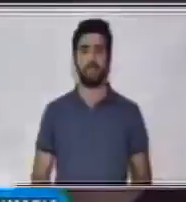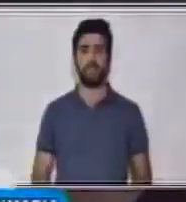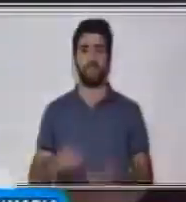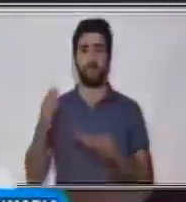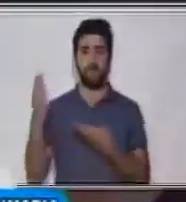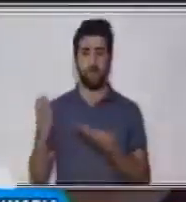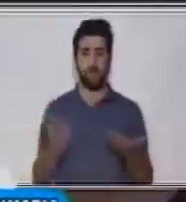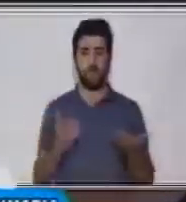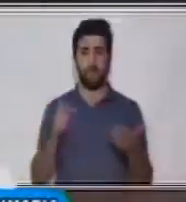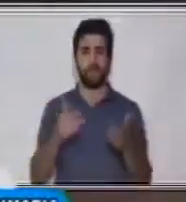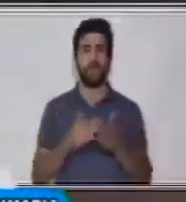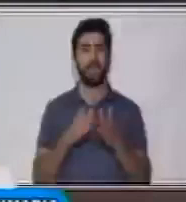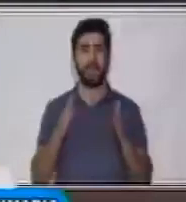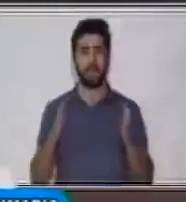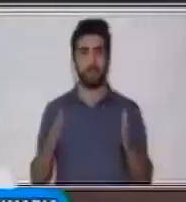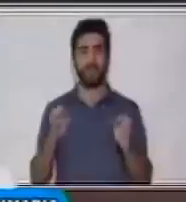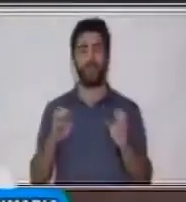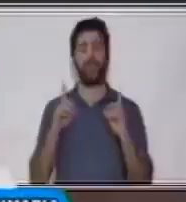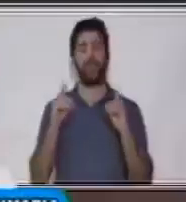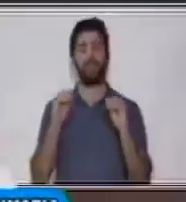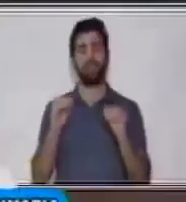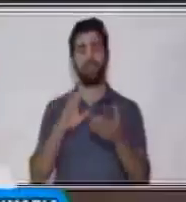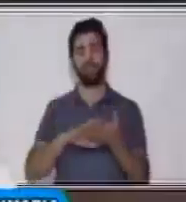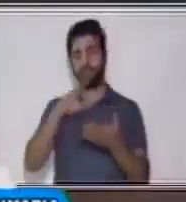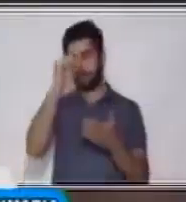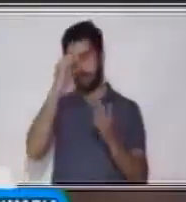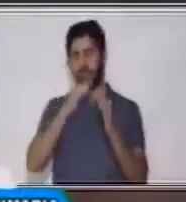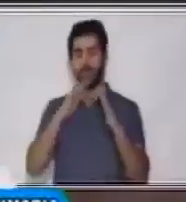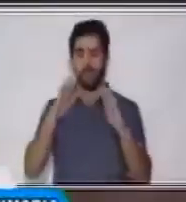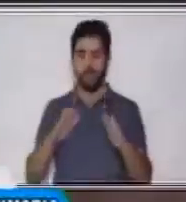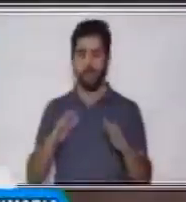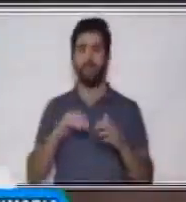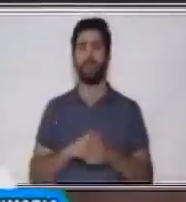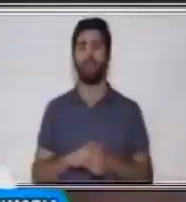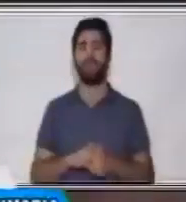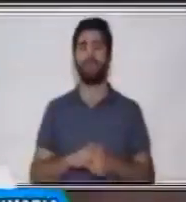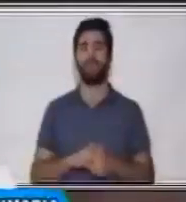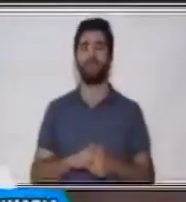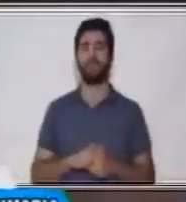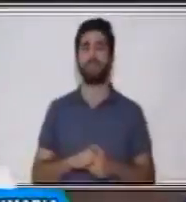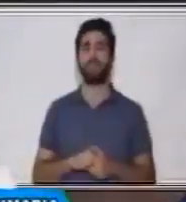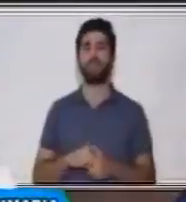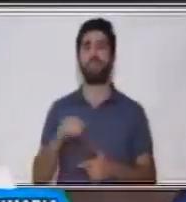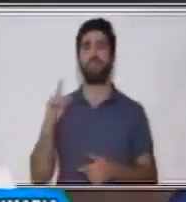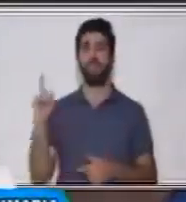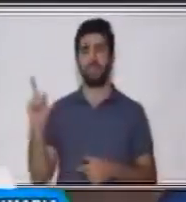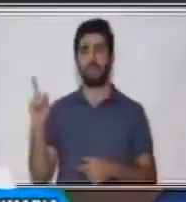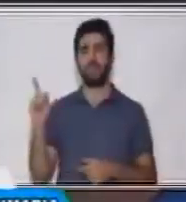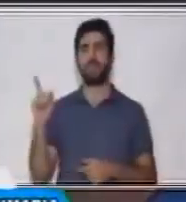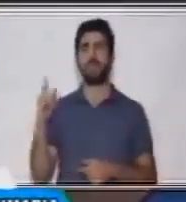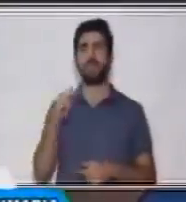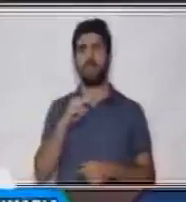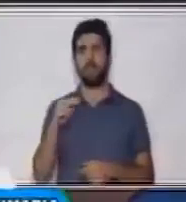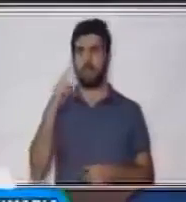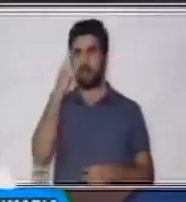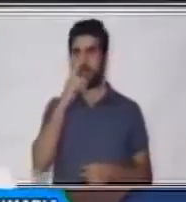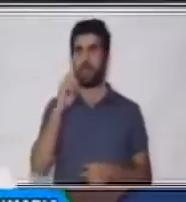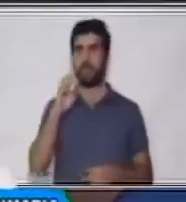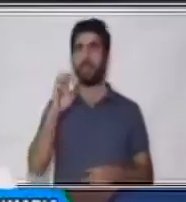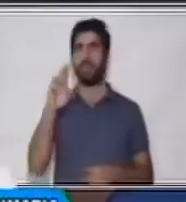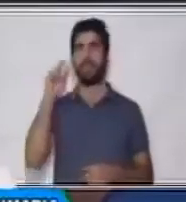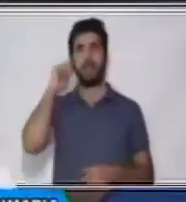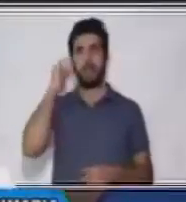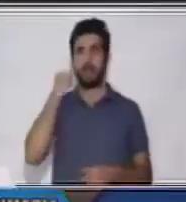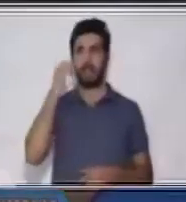Bienvenidos a este espacio educativo Aprendo en Casa. Soy Sergio Rodolfo Cuy de León y en